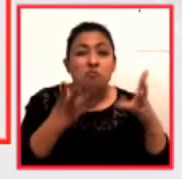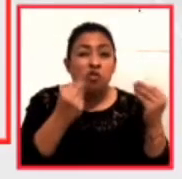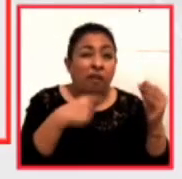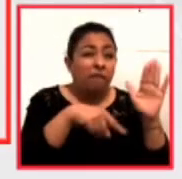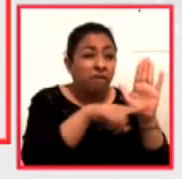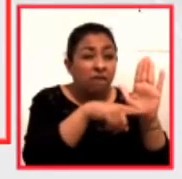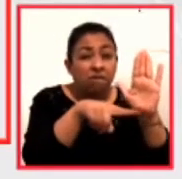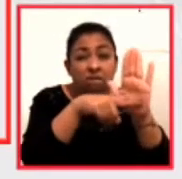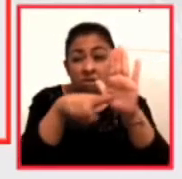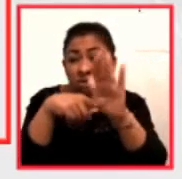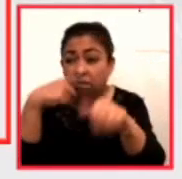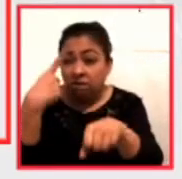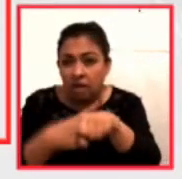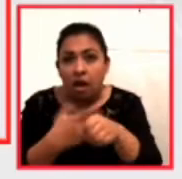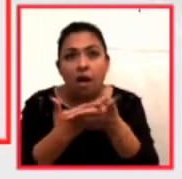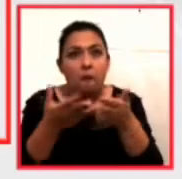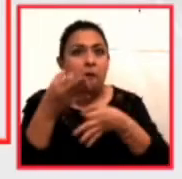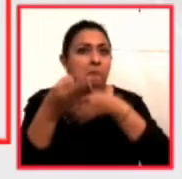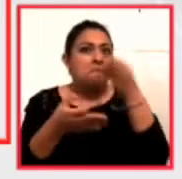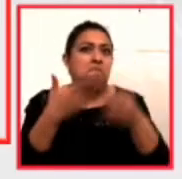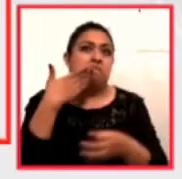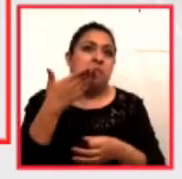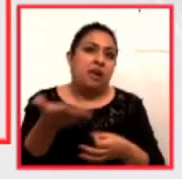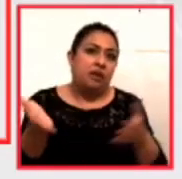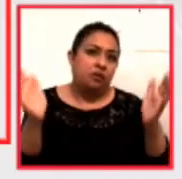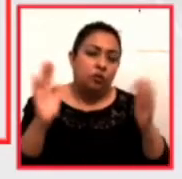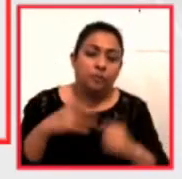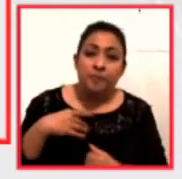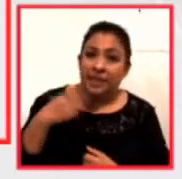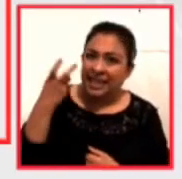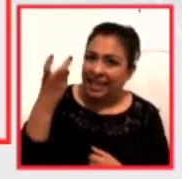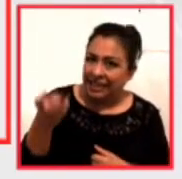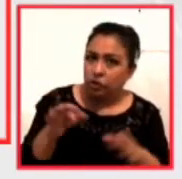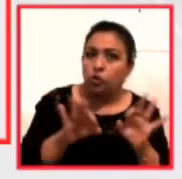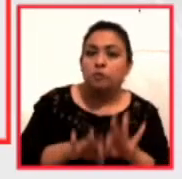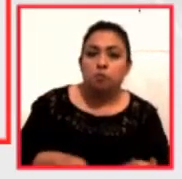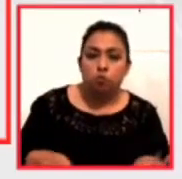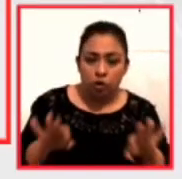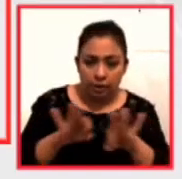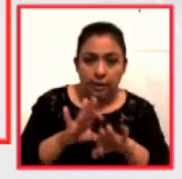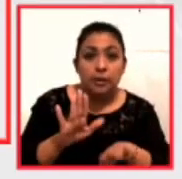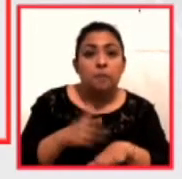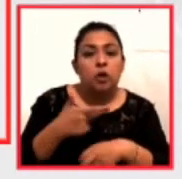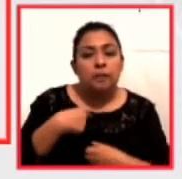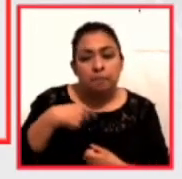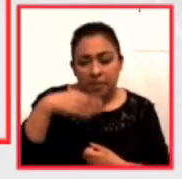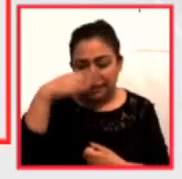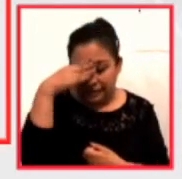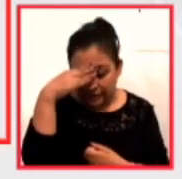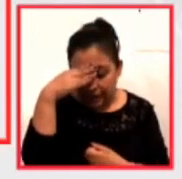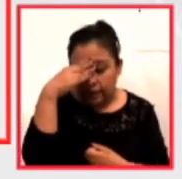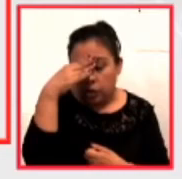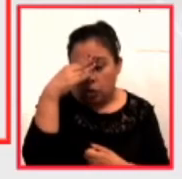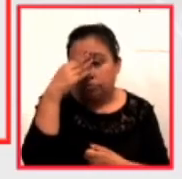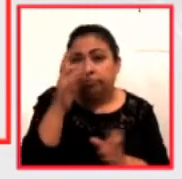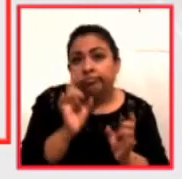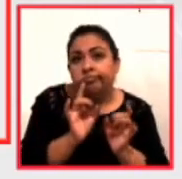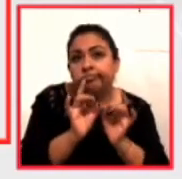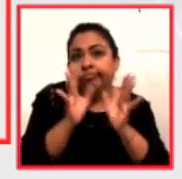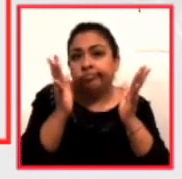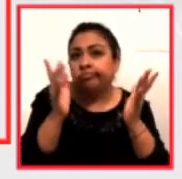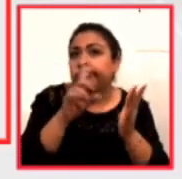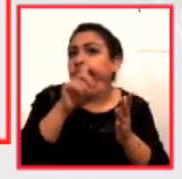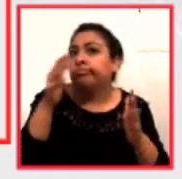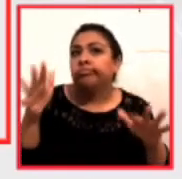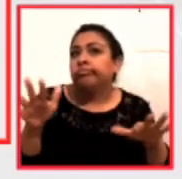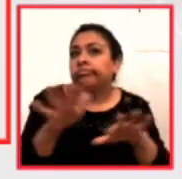de la pandemia. Eso es muy importante porque sobre todo reflexionando en los momentos y en el impacto que va a tener